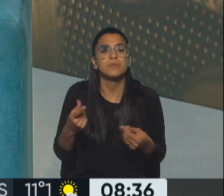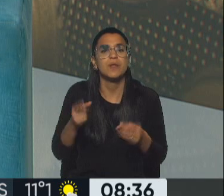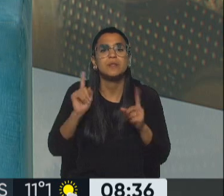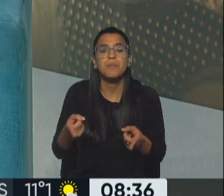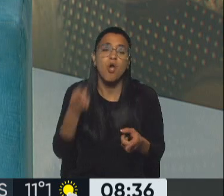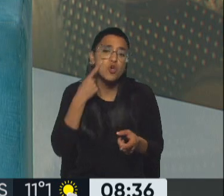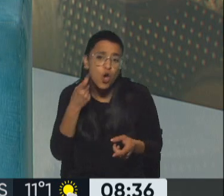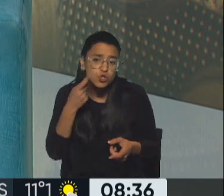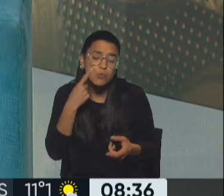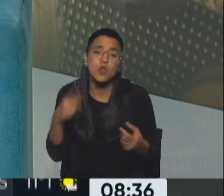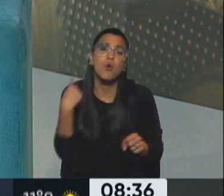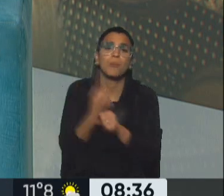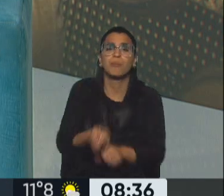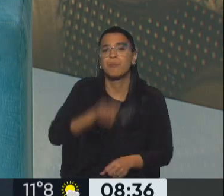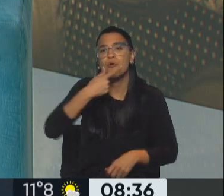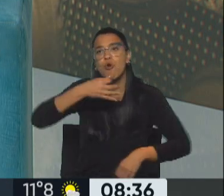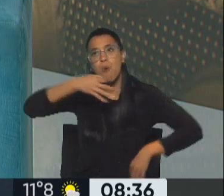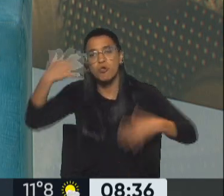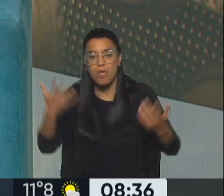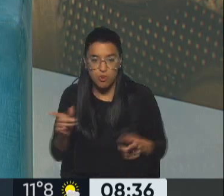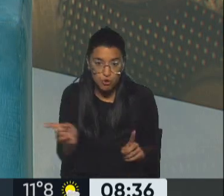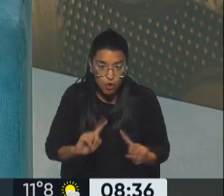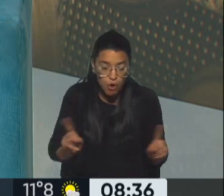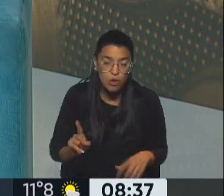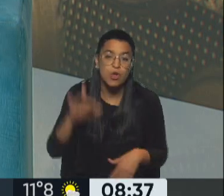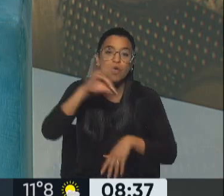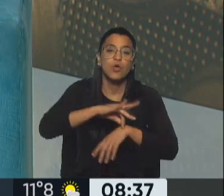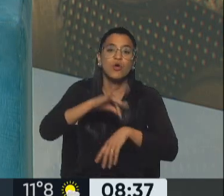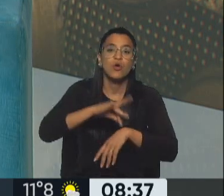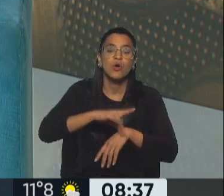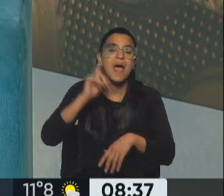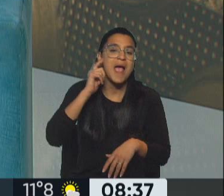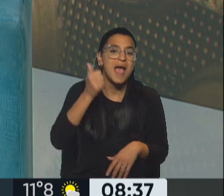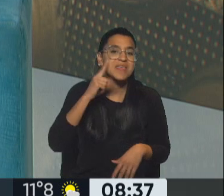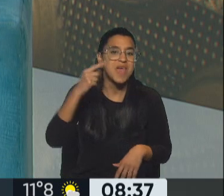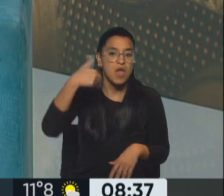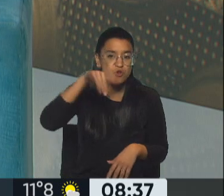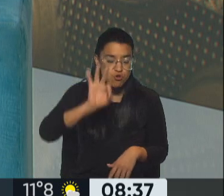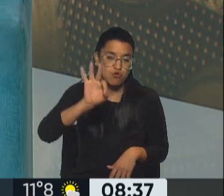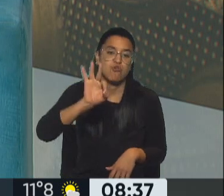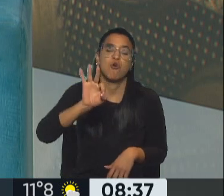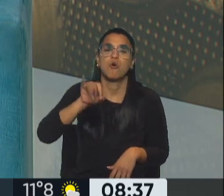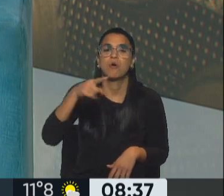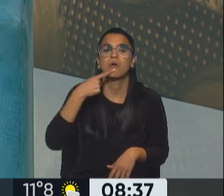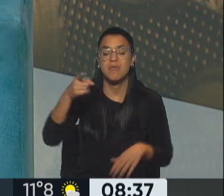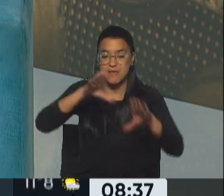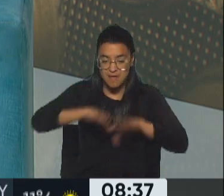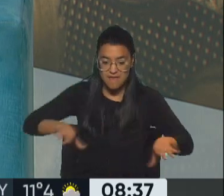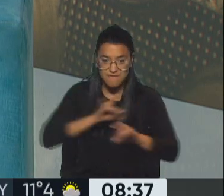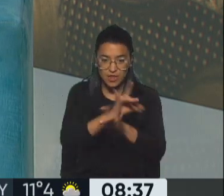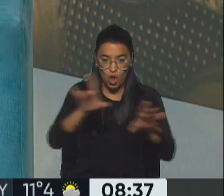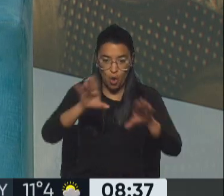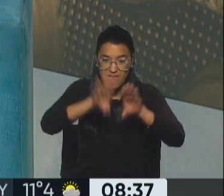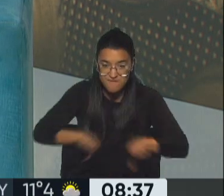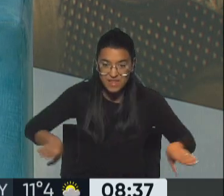tener un control, ¿no? Porque no se puede tomar cuando uno quiere cualquier cosa. La doctora Alejandra Gayano es infectóloga infantil y además